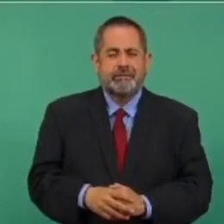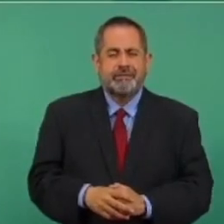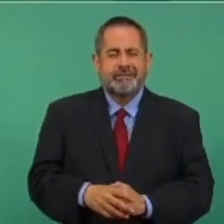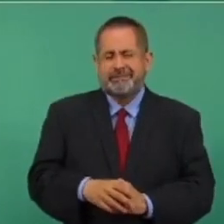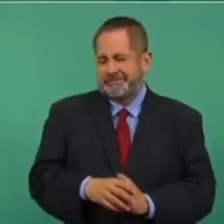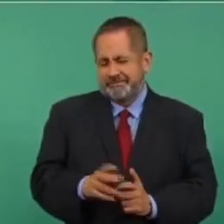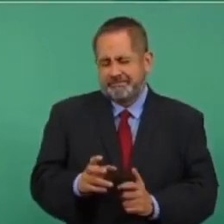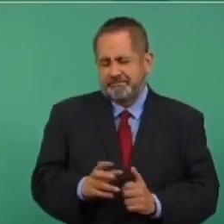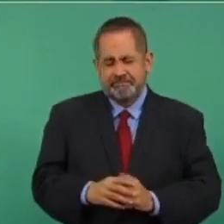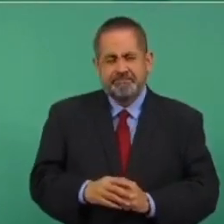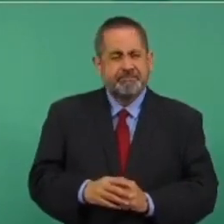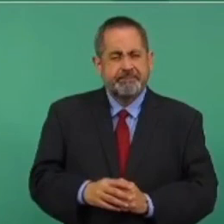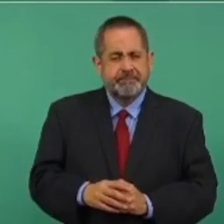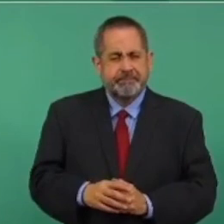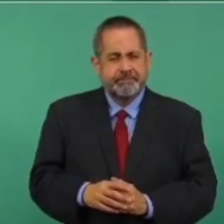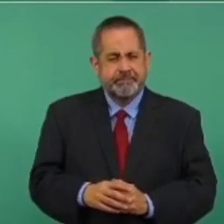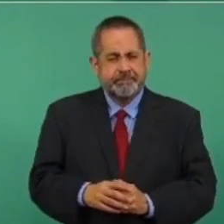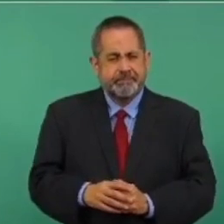yo